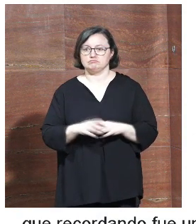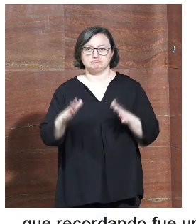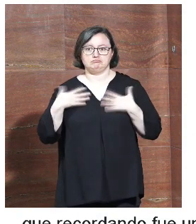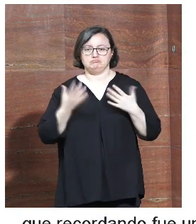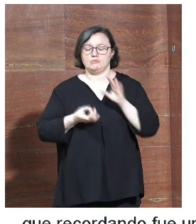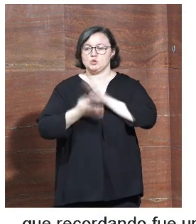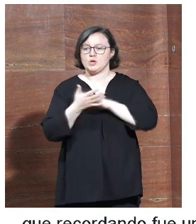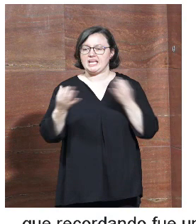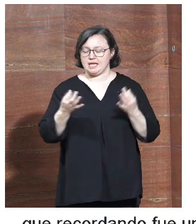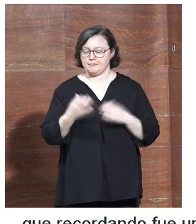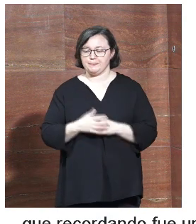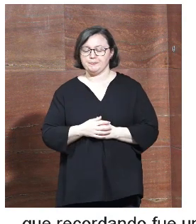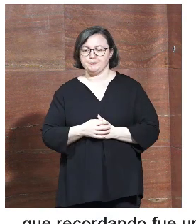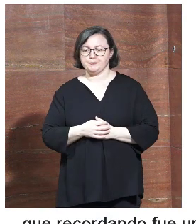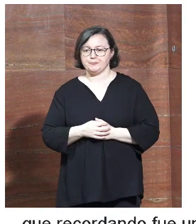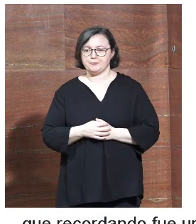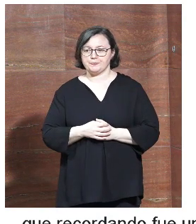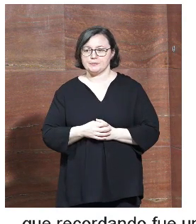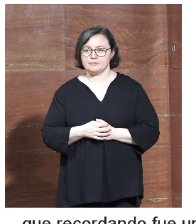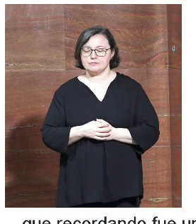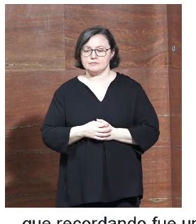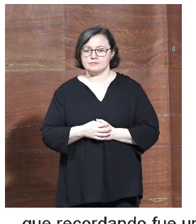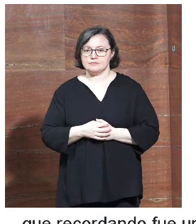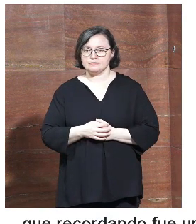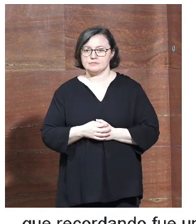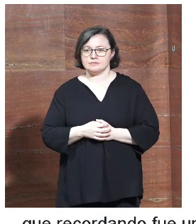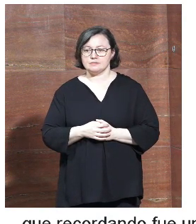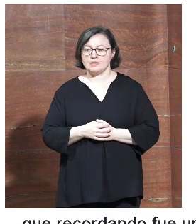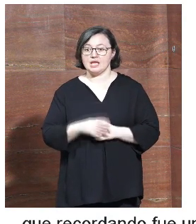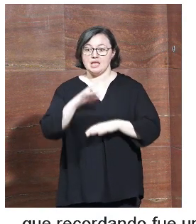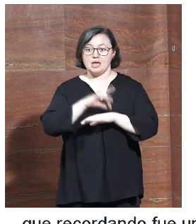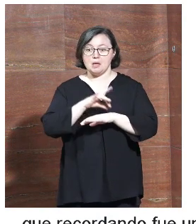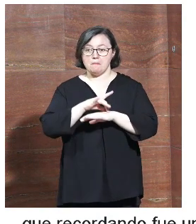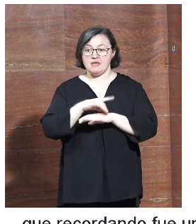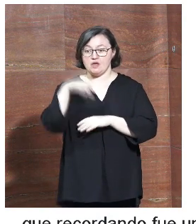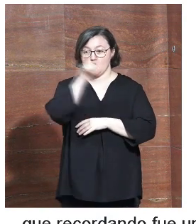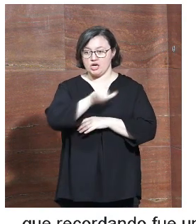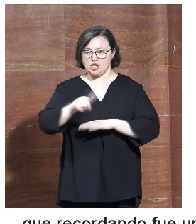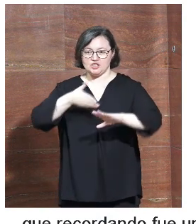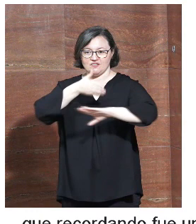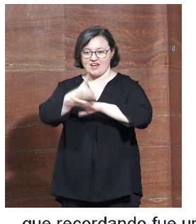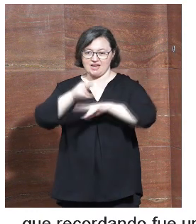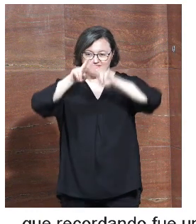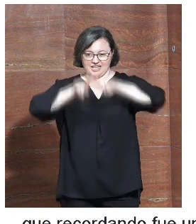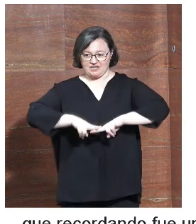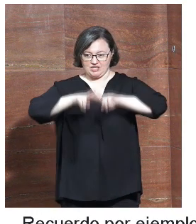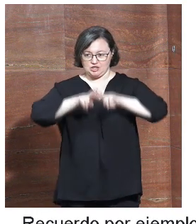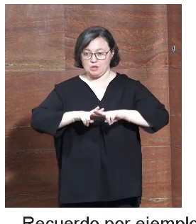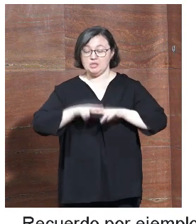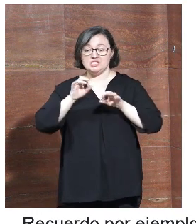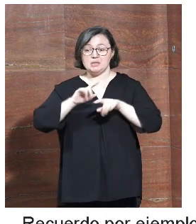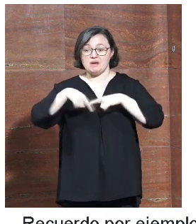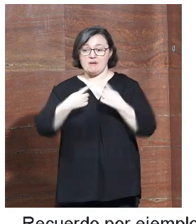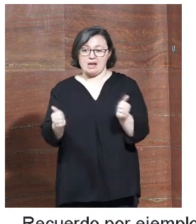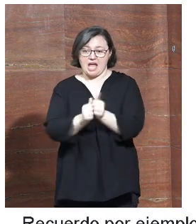surgir, que fue las visitas médicas. porque realmente yo siempre iba con un familiar